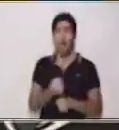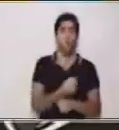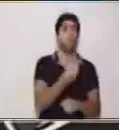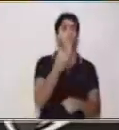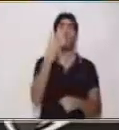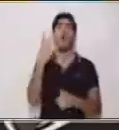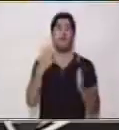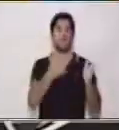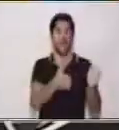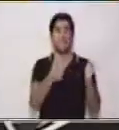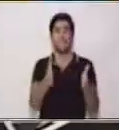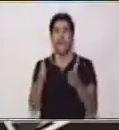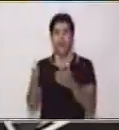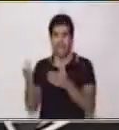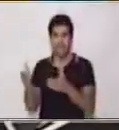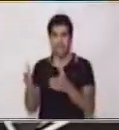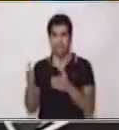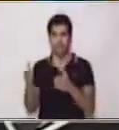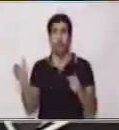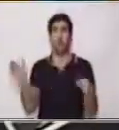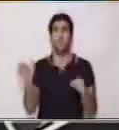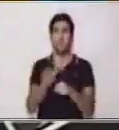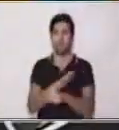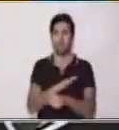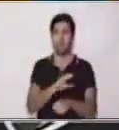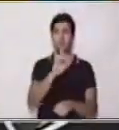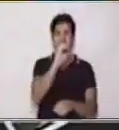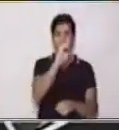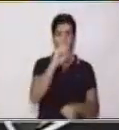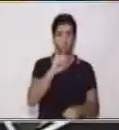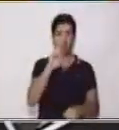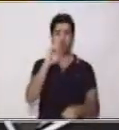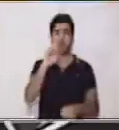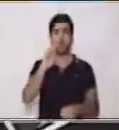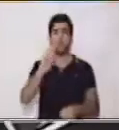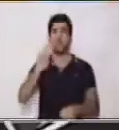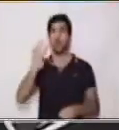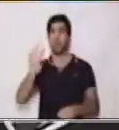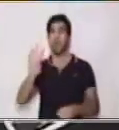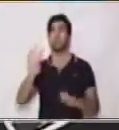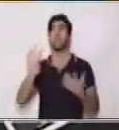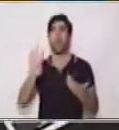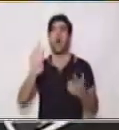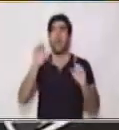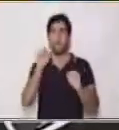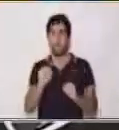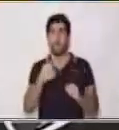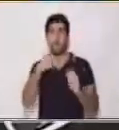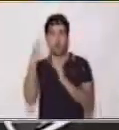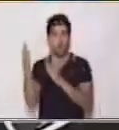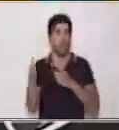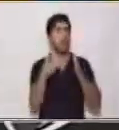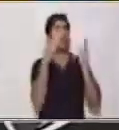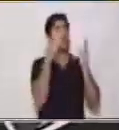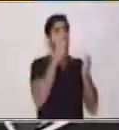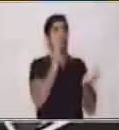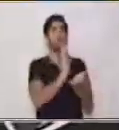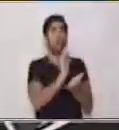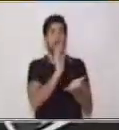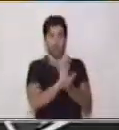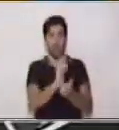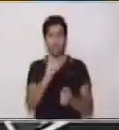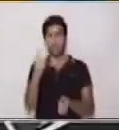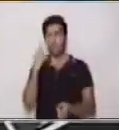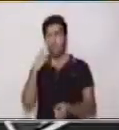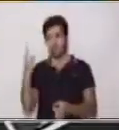de estas cajas que tienen un volumen de 0.024 metros cúbicos caben en el almacén de